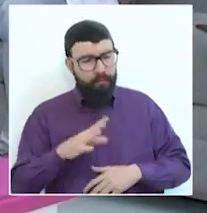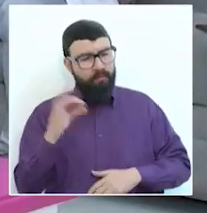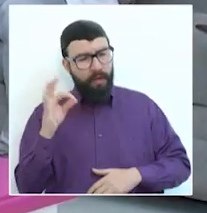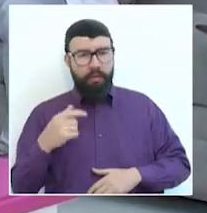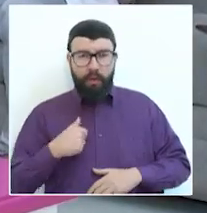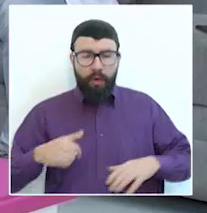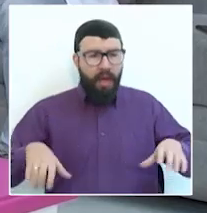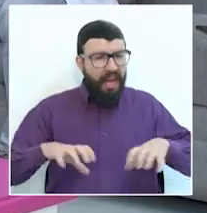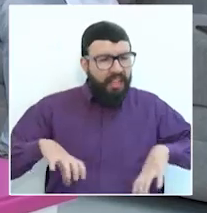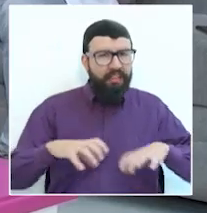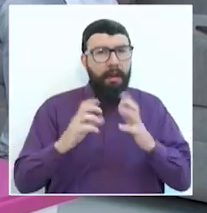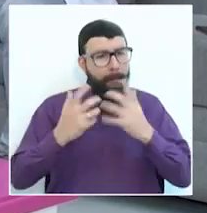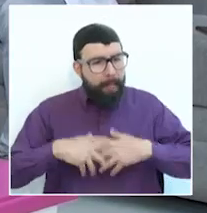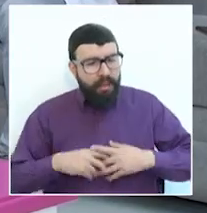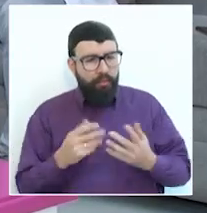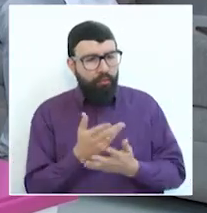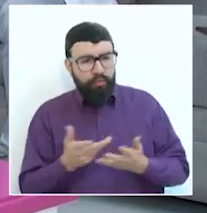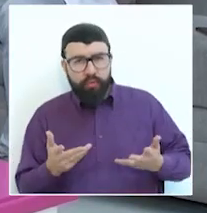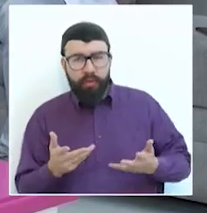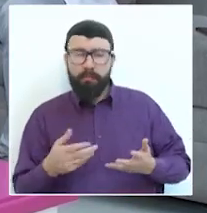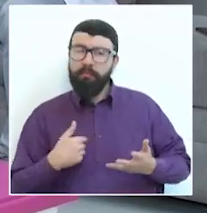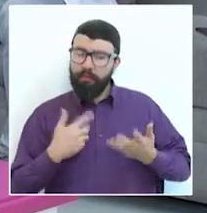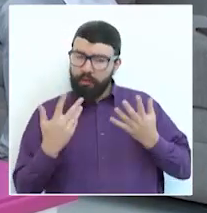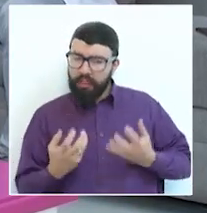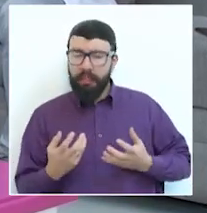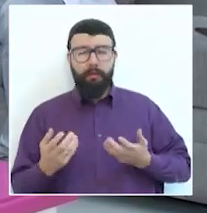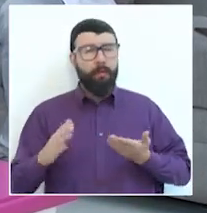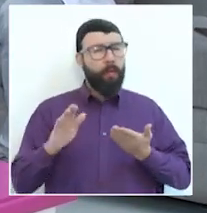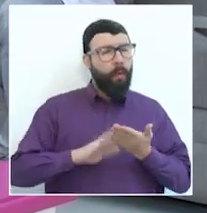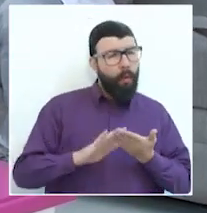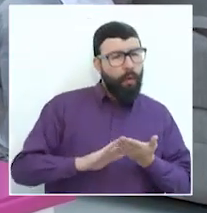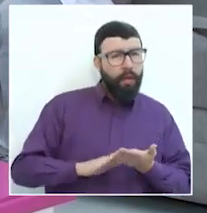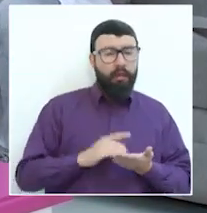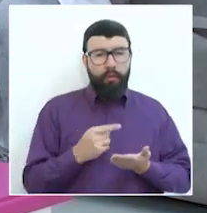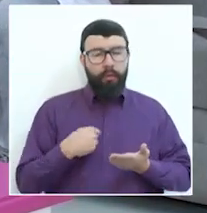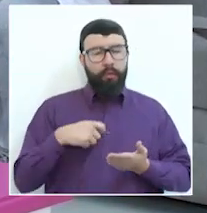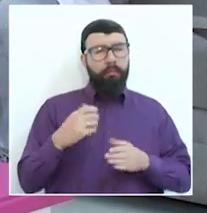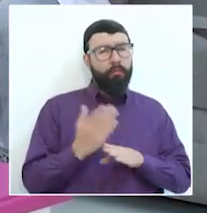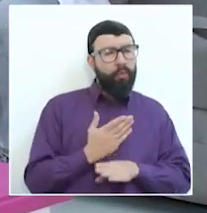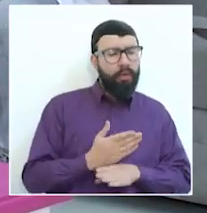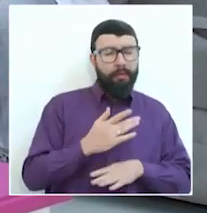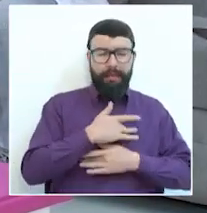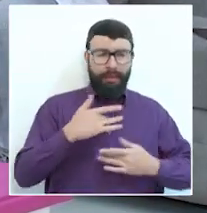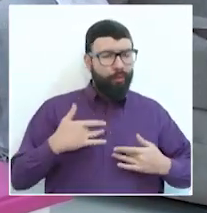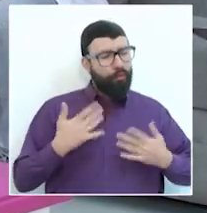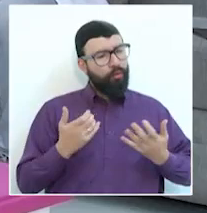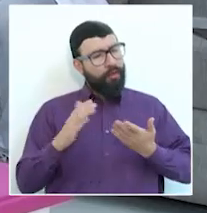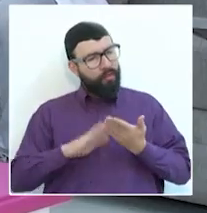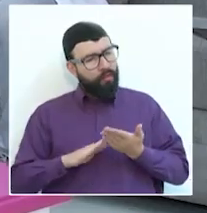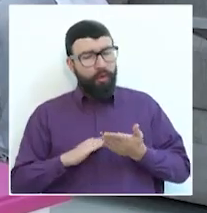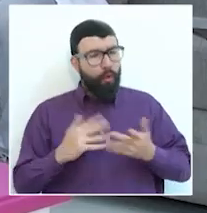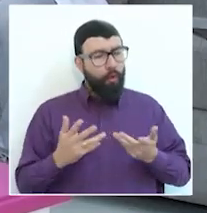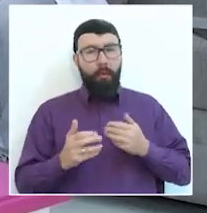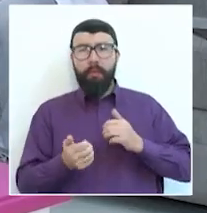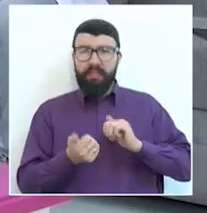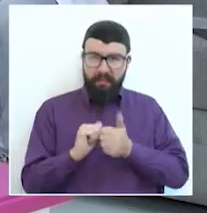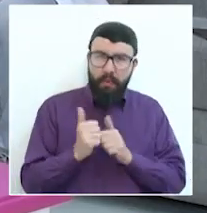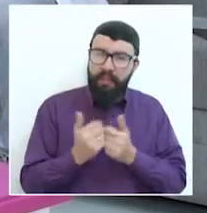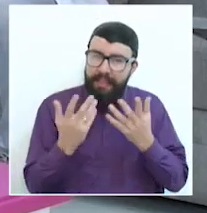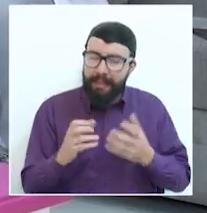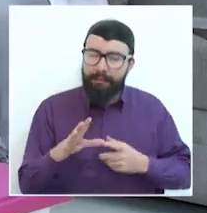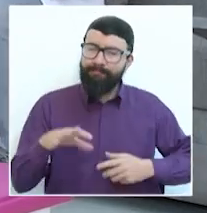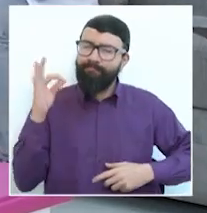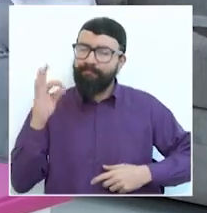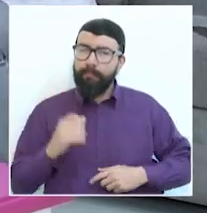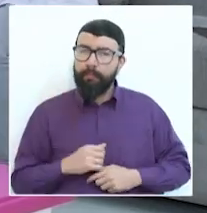actividades empresariales a corregir mis problemas de salud a través del deporte. Y